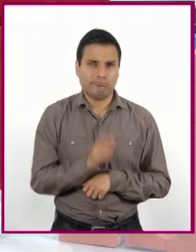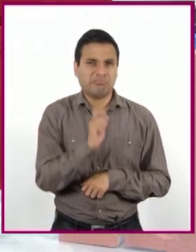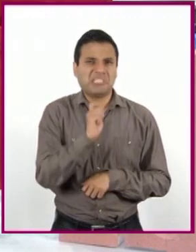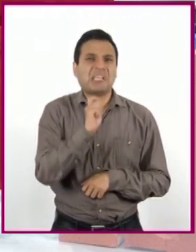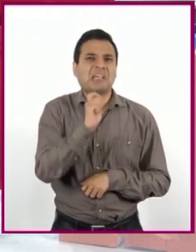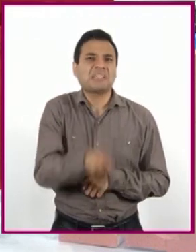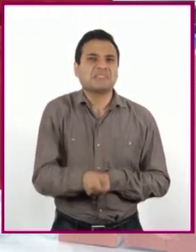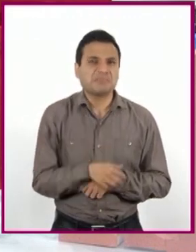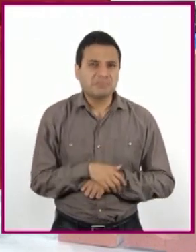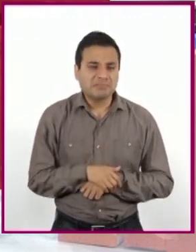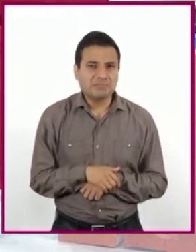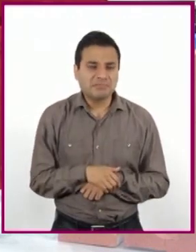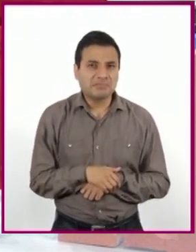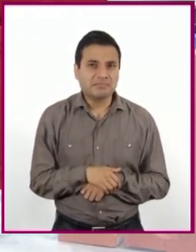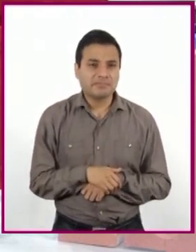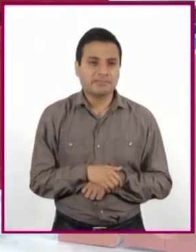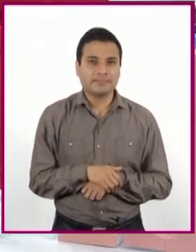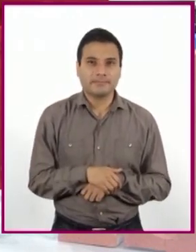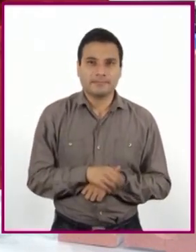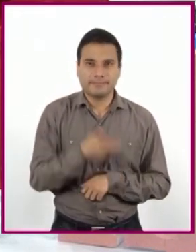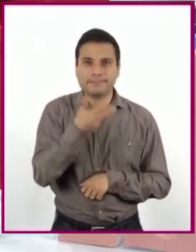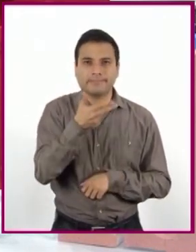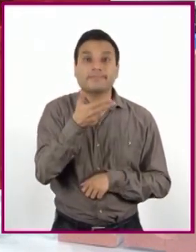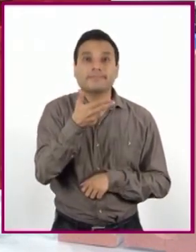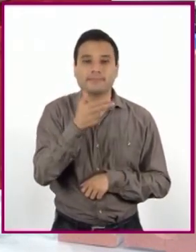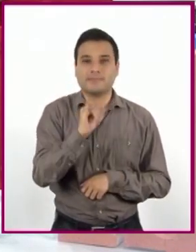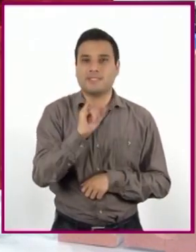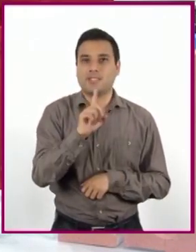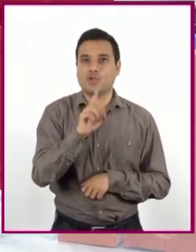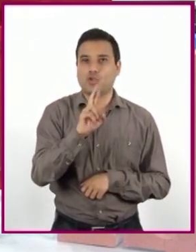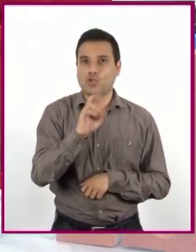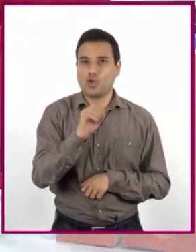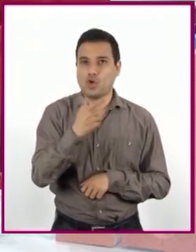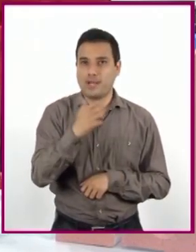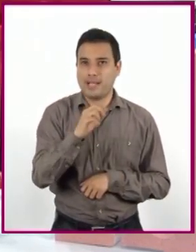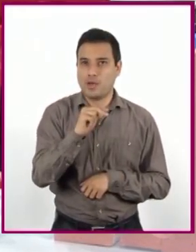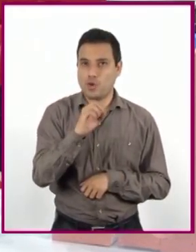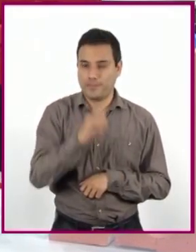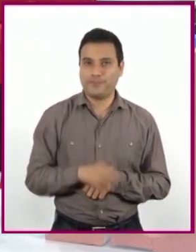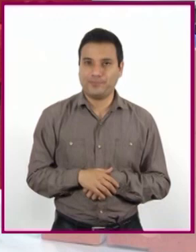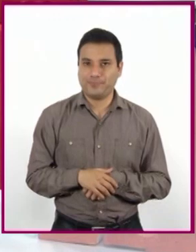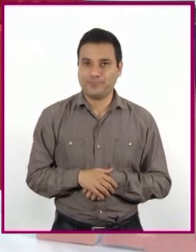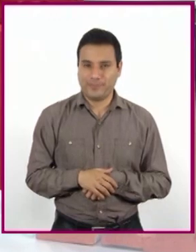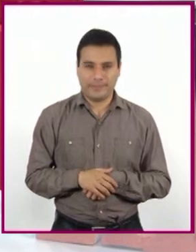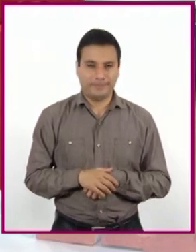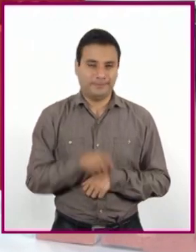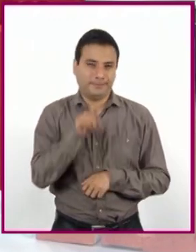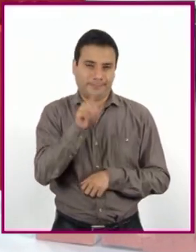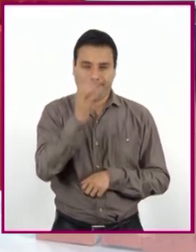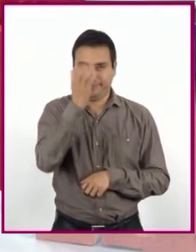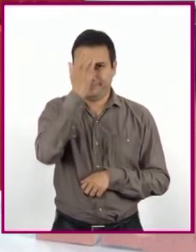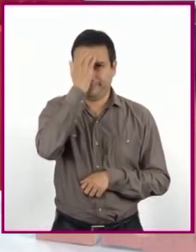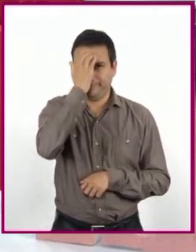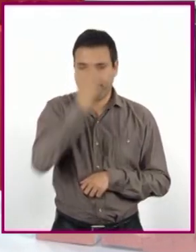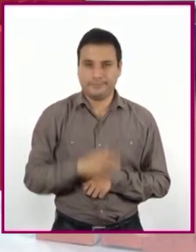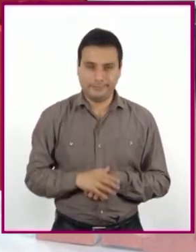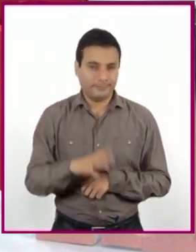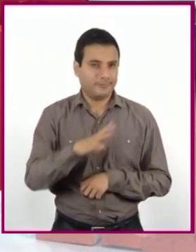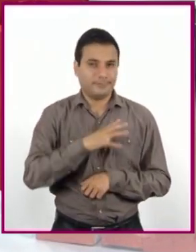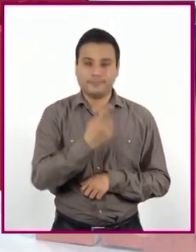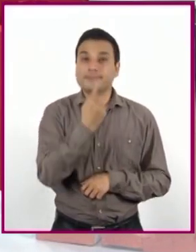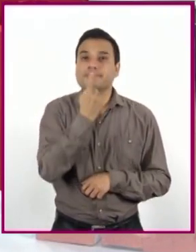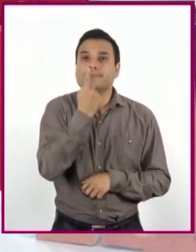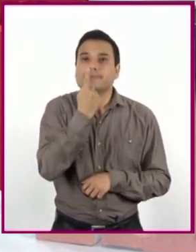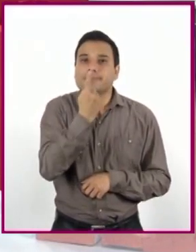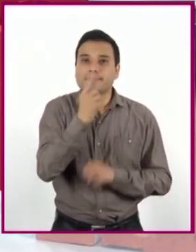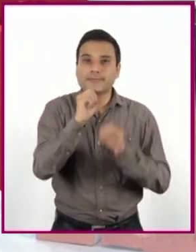corresponden? El primero al hidrógeno. Y con ayuda de la estructura de Lewis, sabemos que tiene un solo electrón